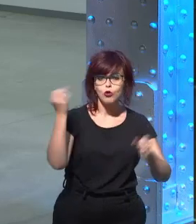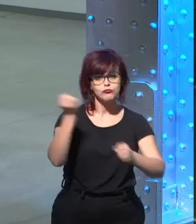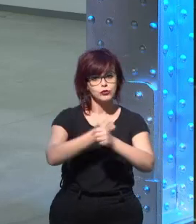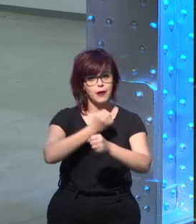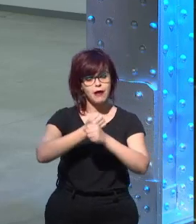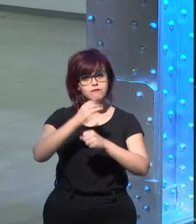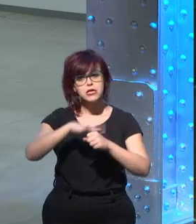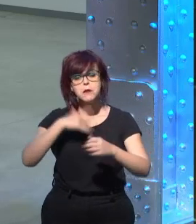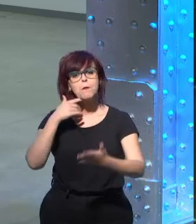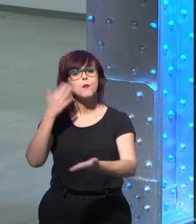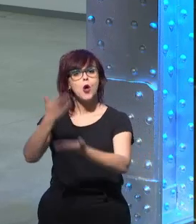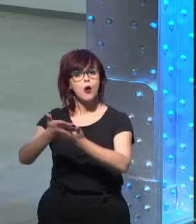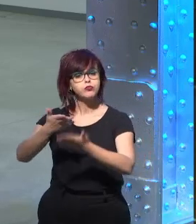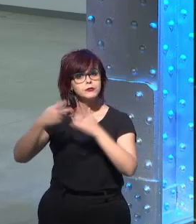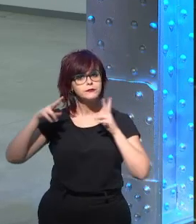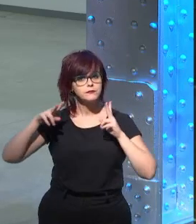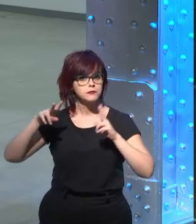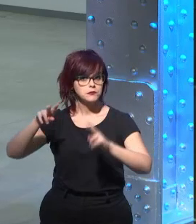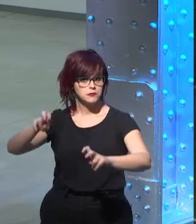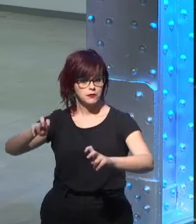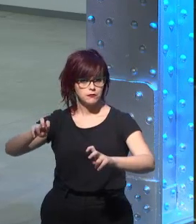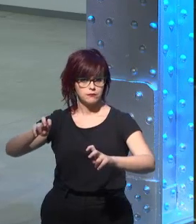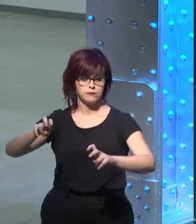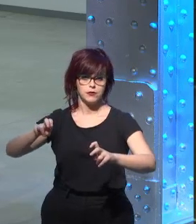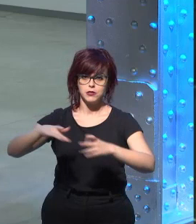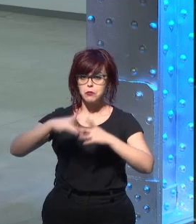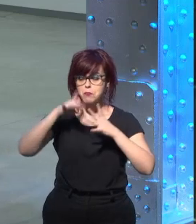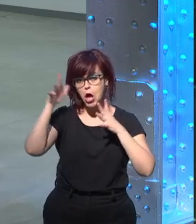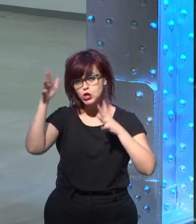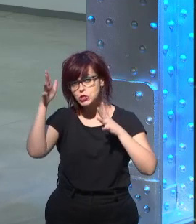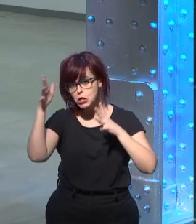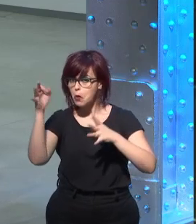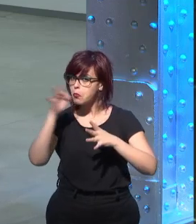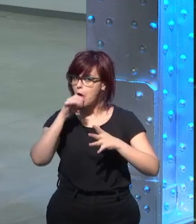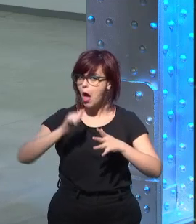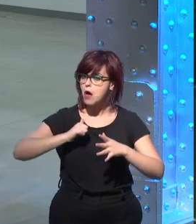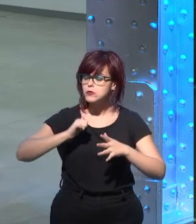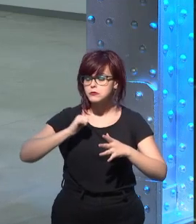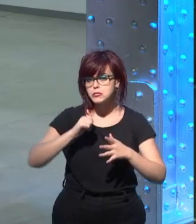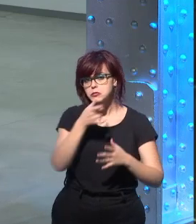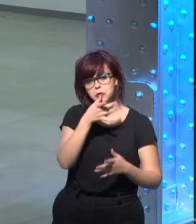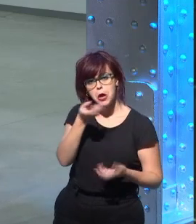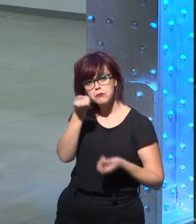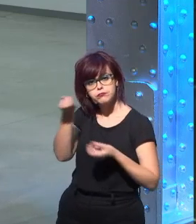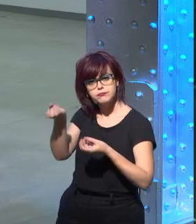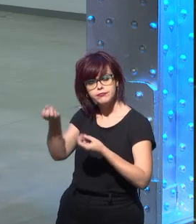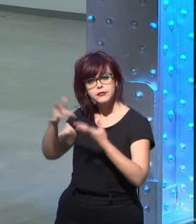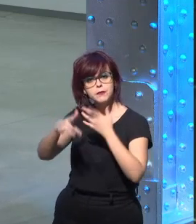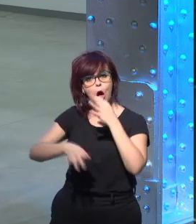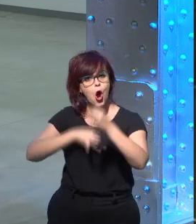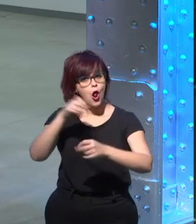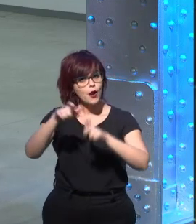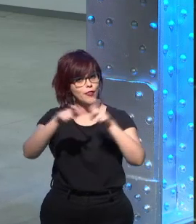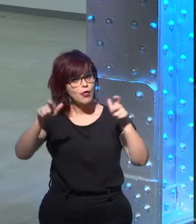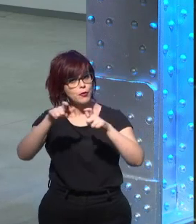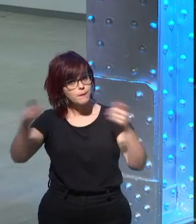podáis sugerir este tipo de consejos o recomendaciones pues, para una mejora de la organización.